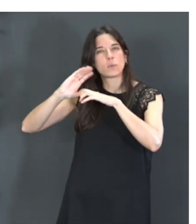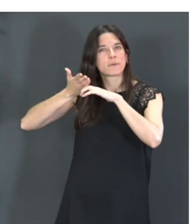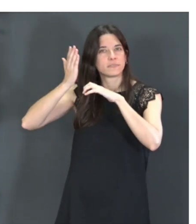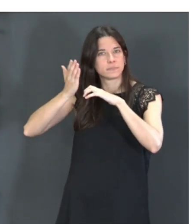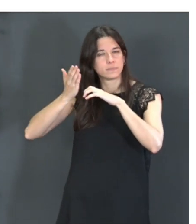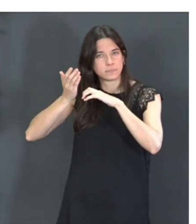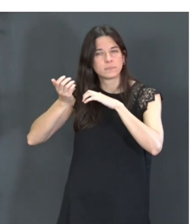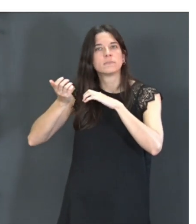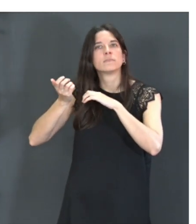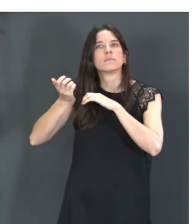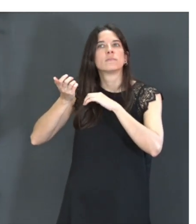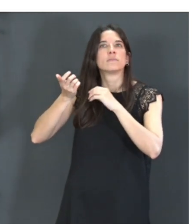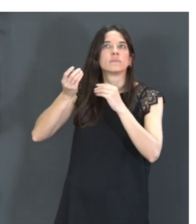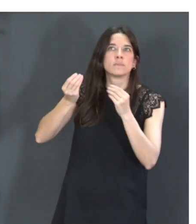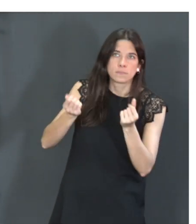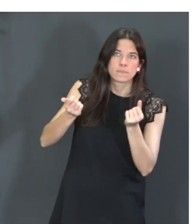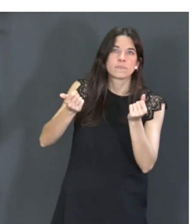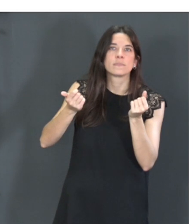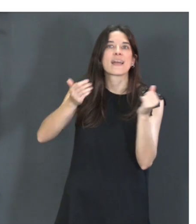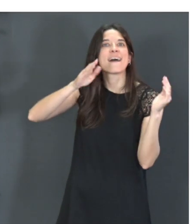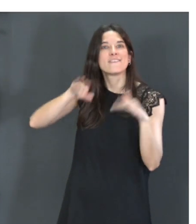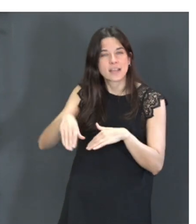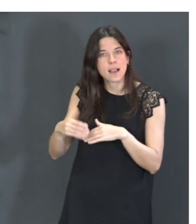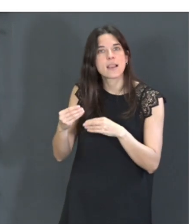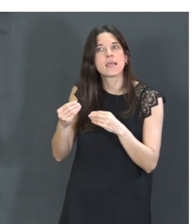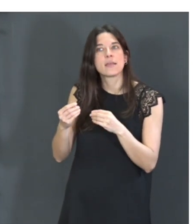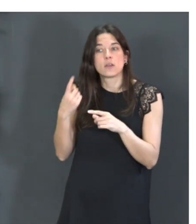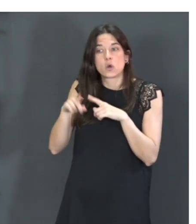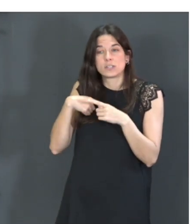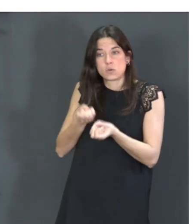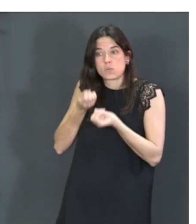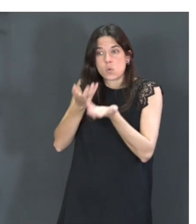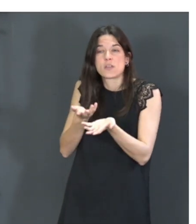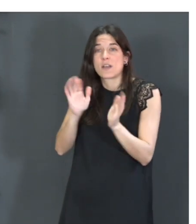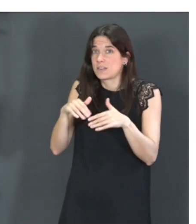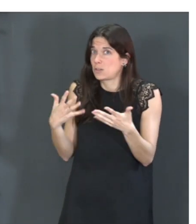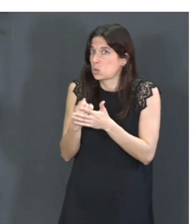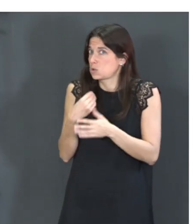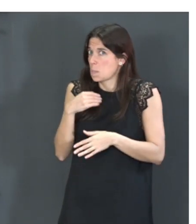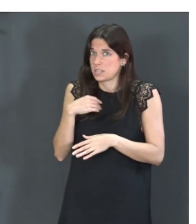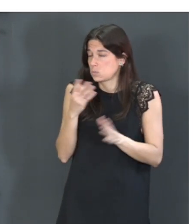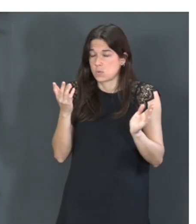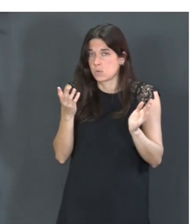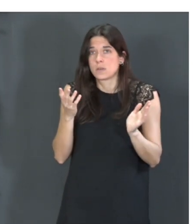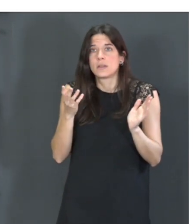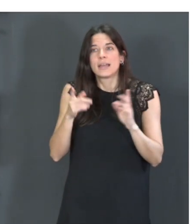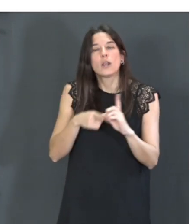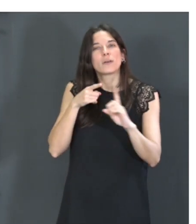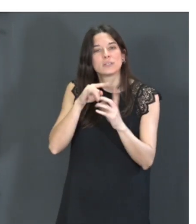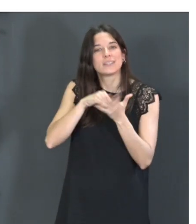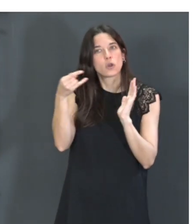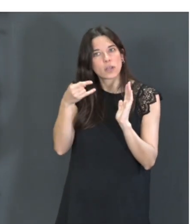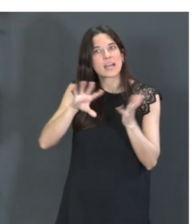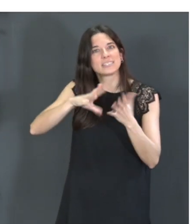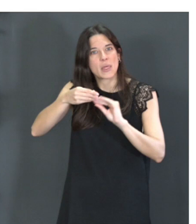¿vale? O sea, todo al final, bueno, esto que planteo viene a ser lo mismo, ¿no? Que se adapte realmente, que las tecnologías solucionen